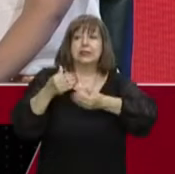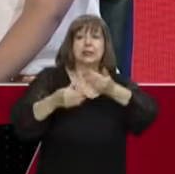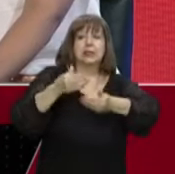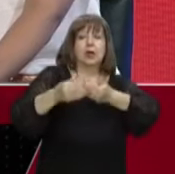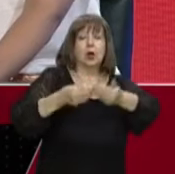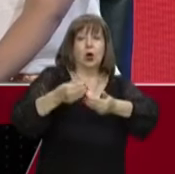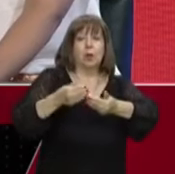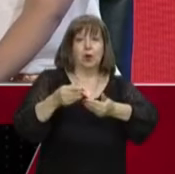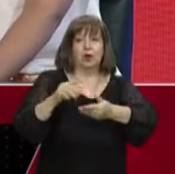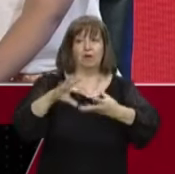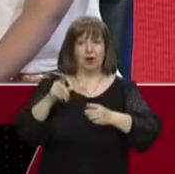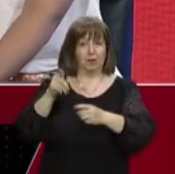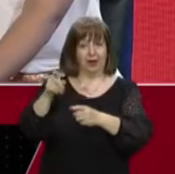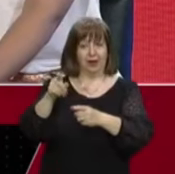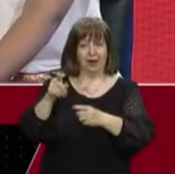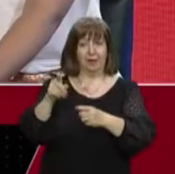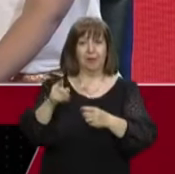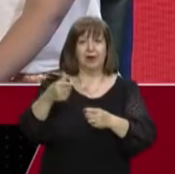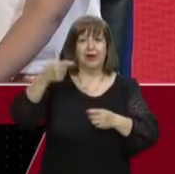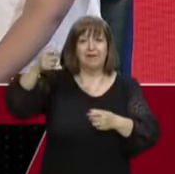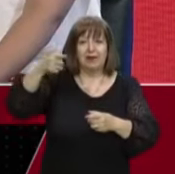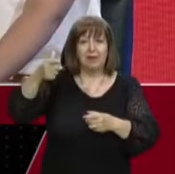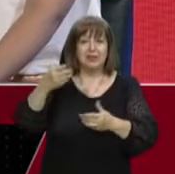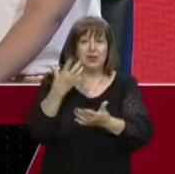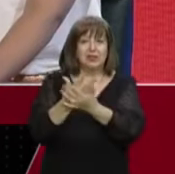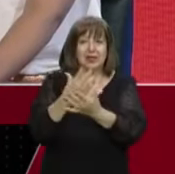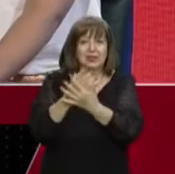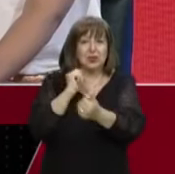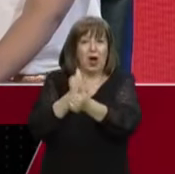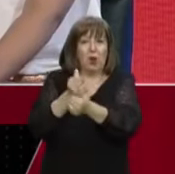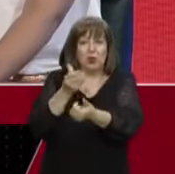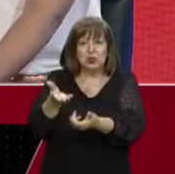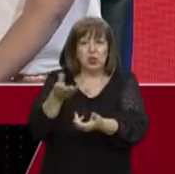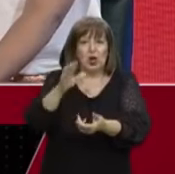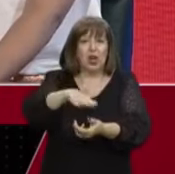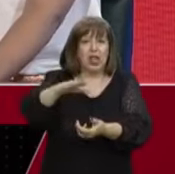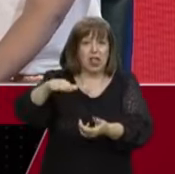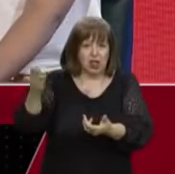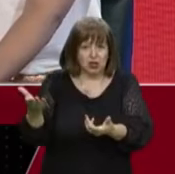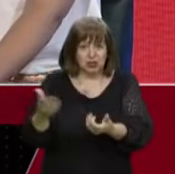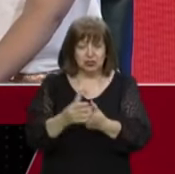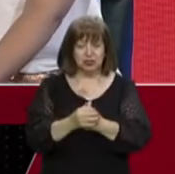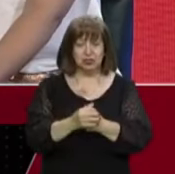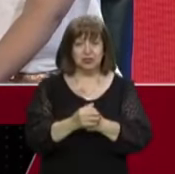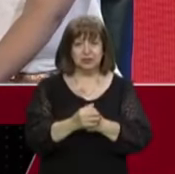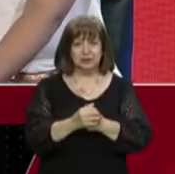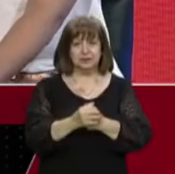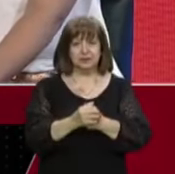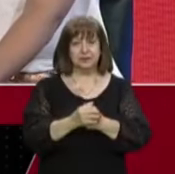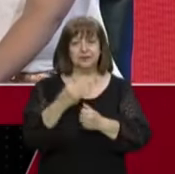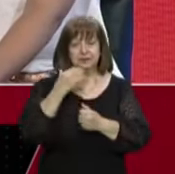tipo de delitos Tremendo, sí. en la provincia y en la justicia. Es nada más que por eso. Exactamente, gracias, Estela. Estela. Gracias.